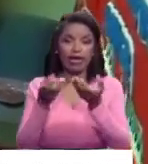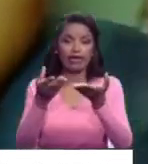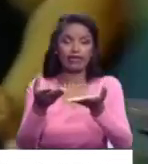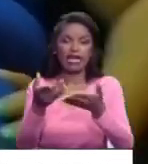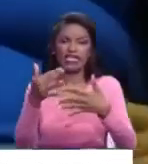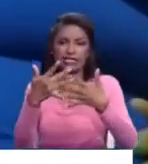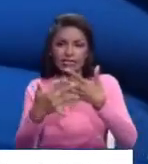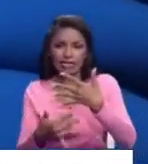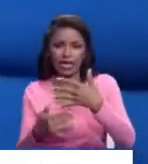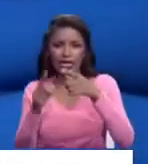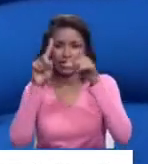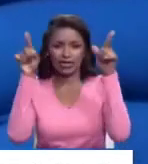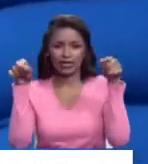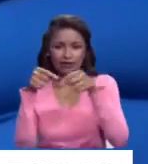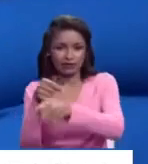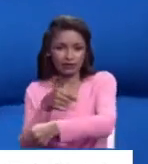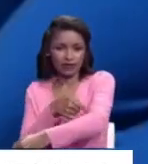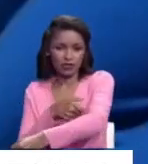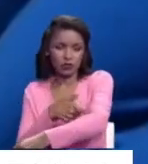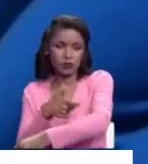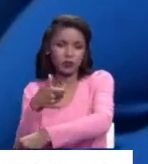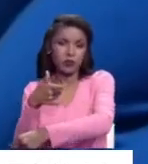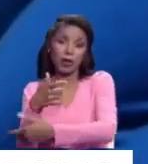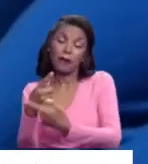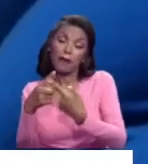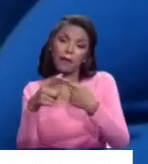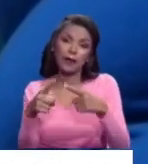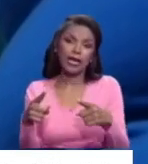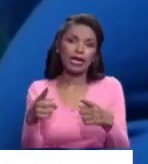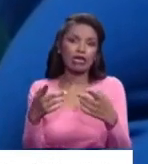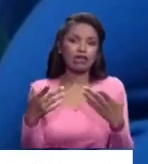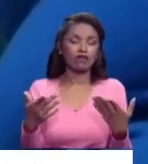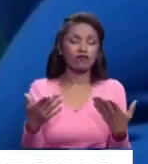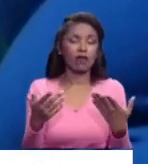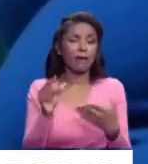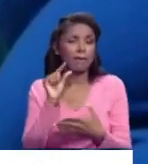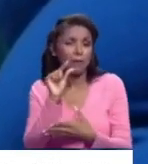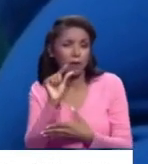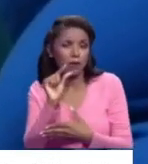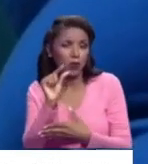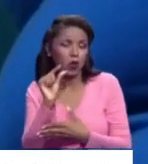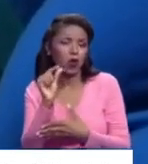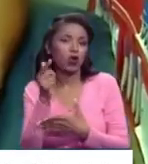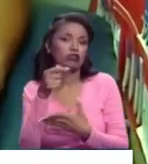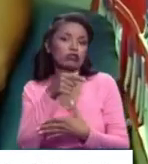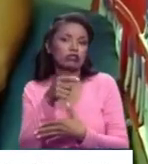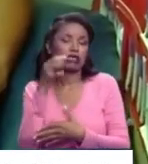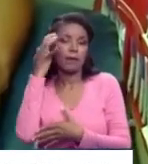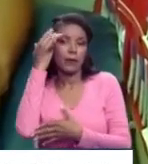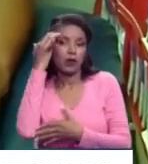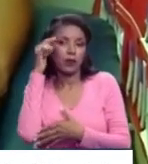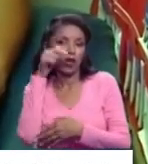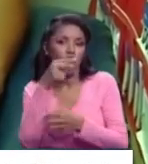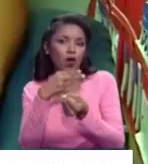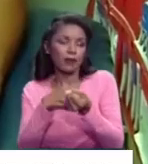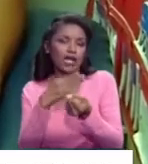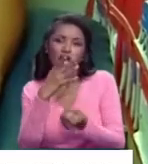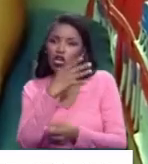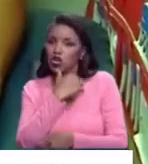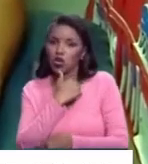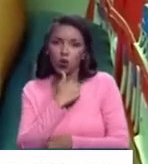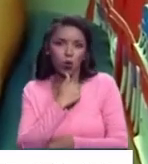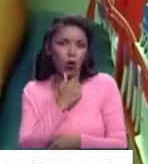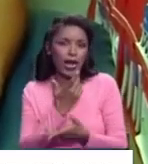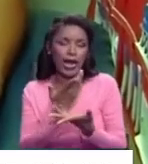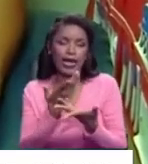de sangre. Esto se ha estancado en los últimos meses, así lo han indicado las estadísticas, y por eso se hace un llamado a la